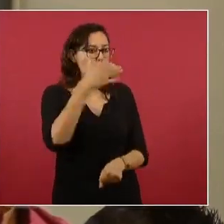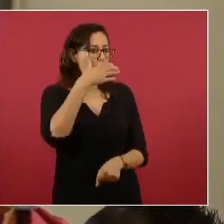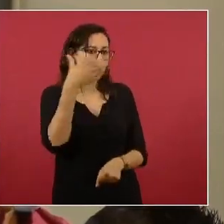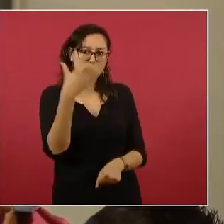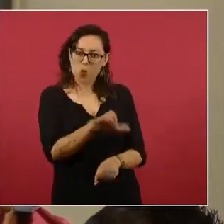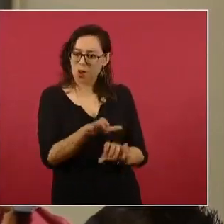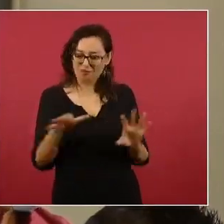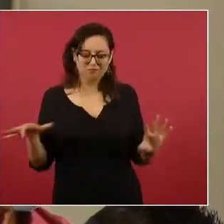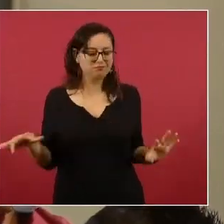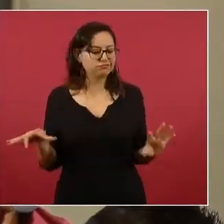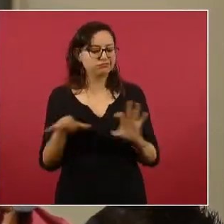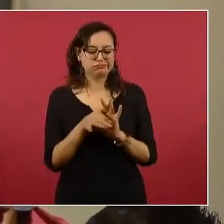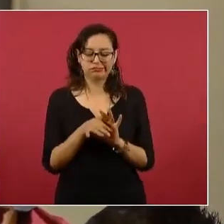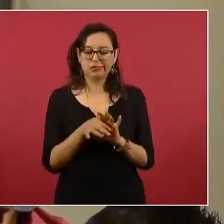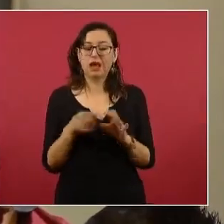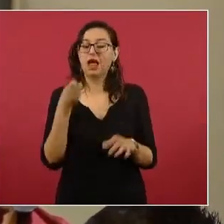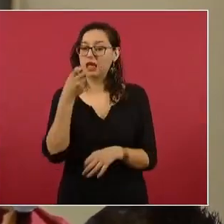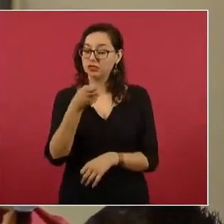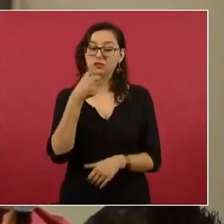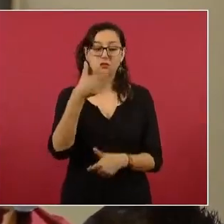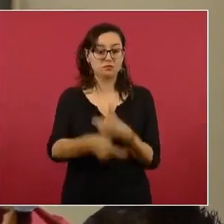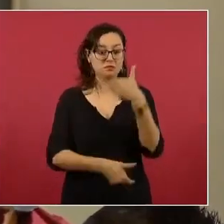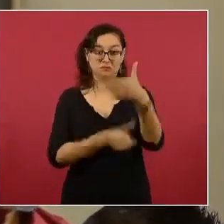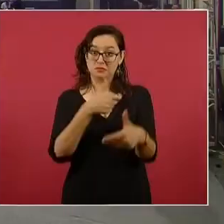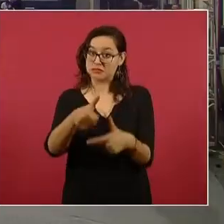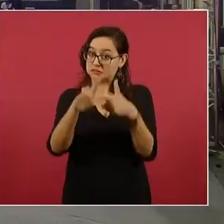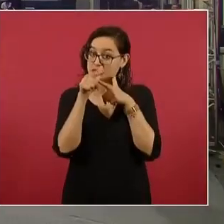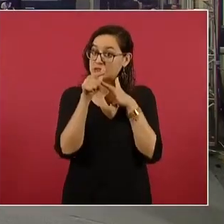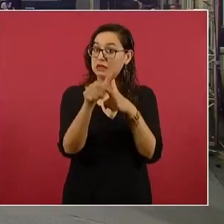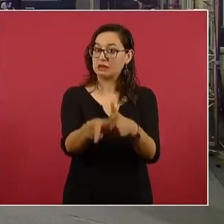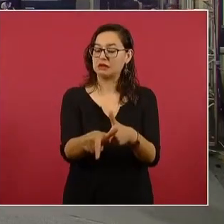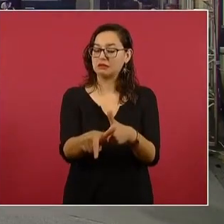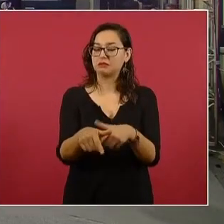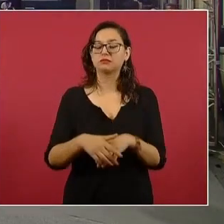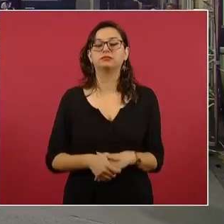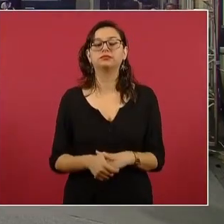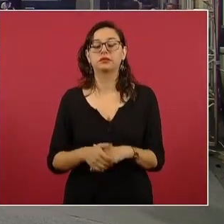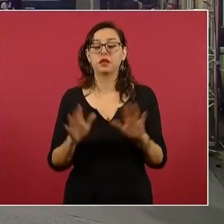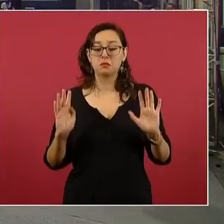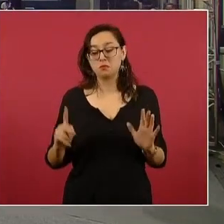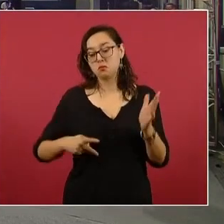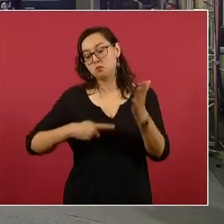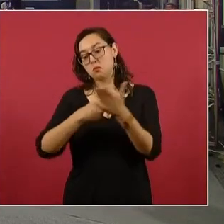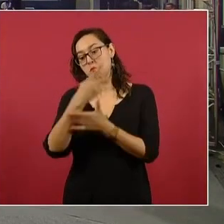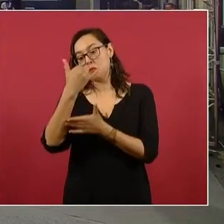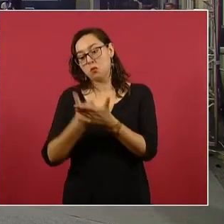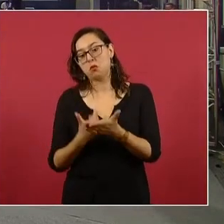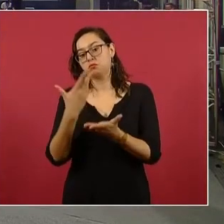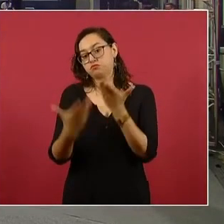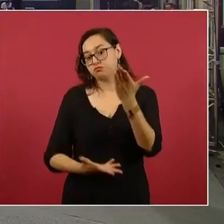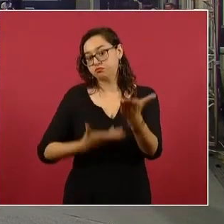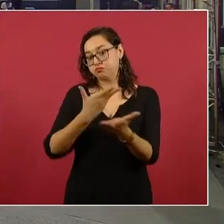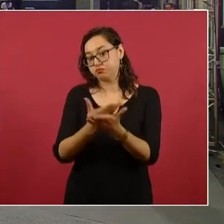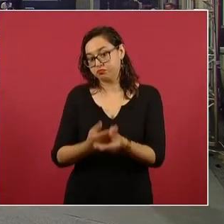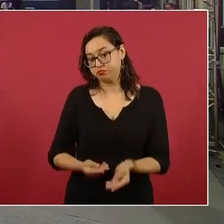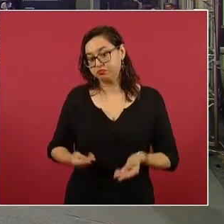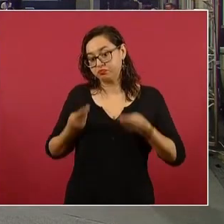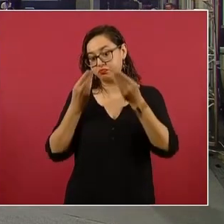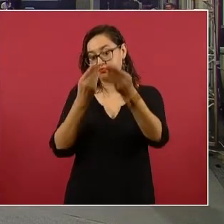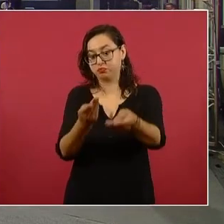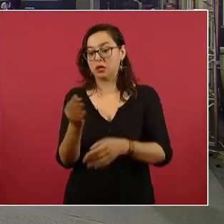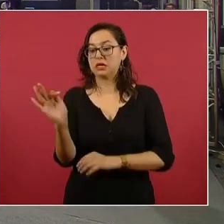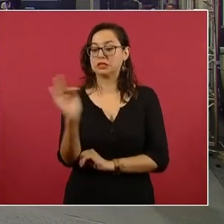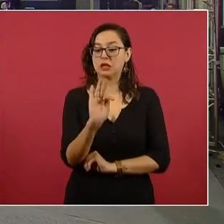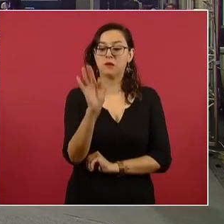apliquen políticas públicas transversales y preventivas. Dicho proyecto quizás sea de interés para la Secretaría de Seguridad y